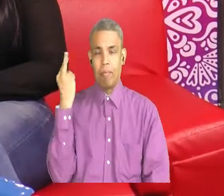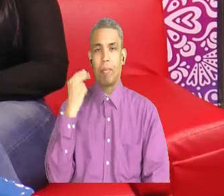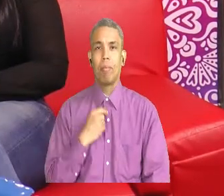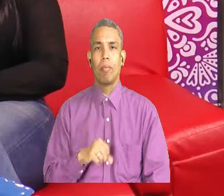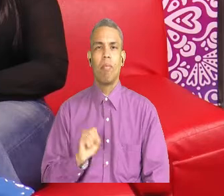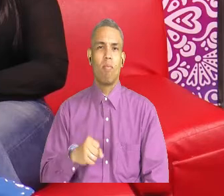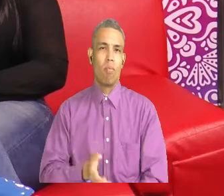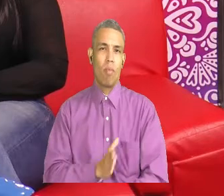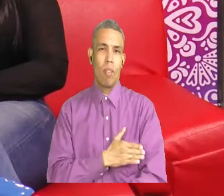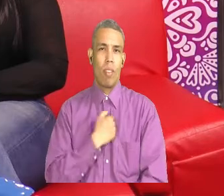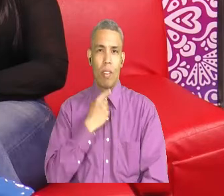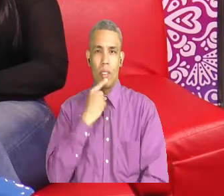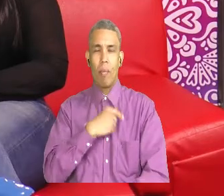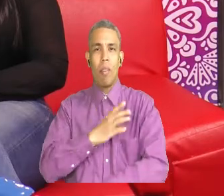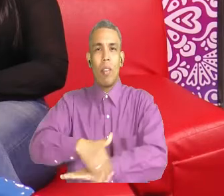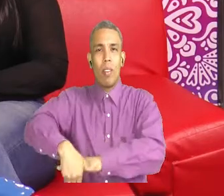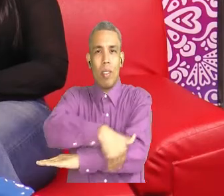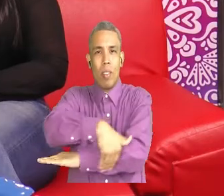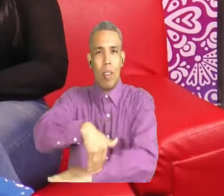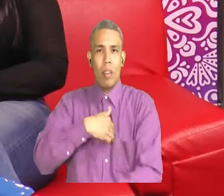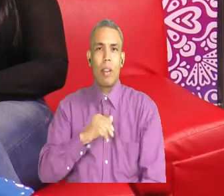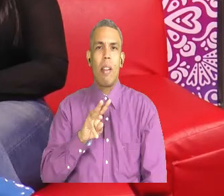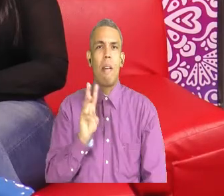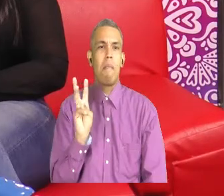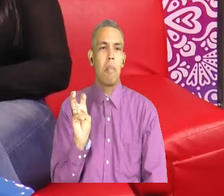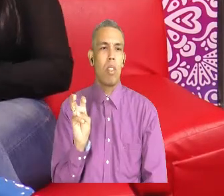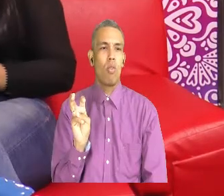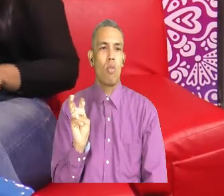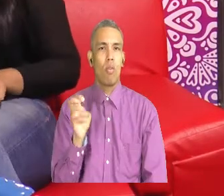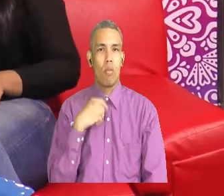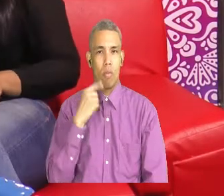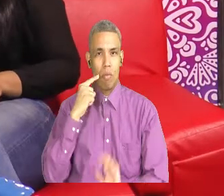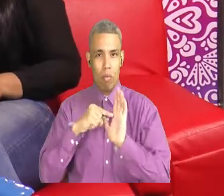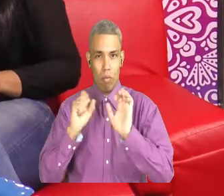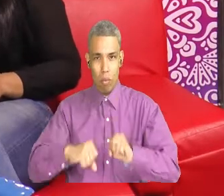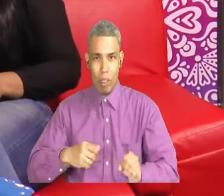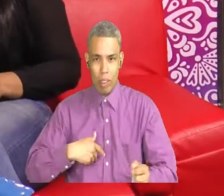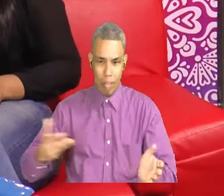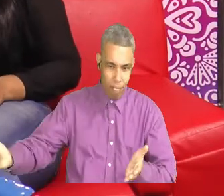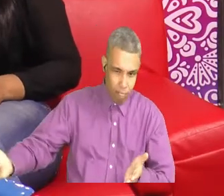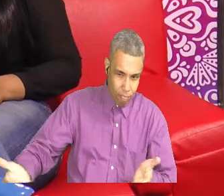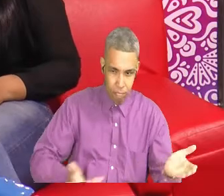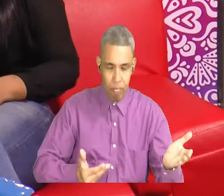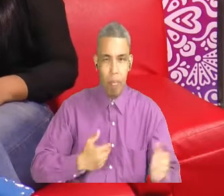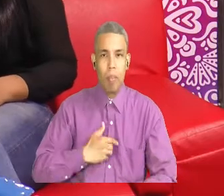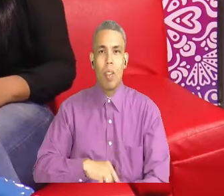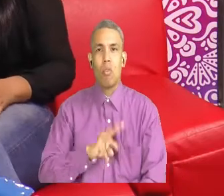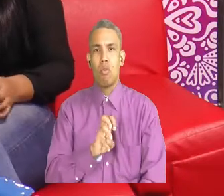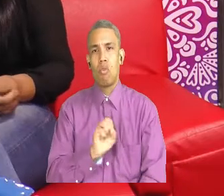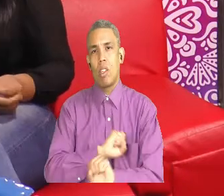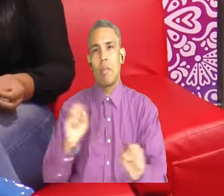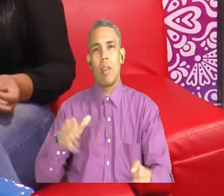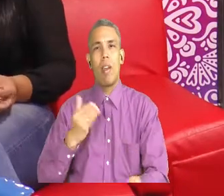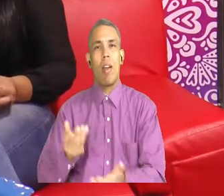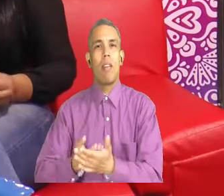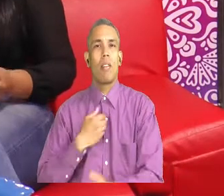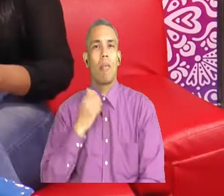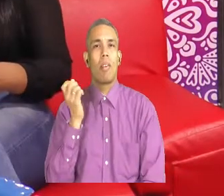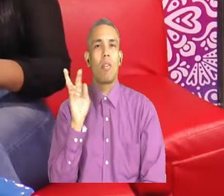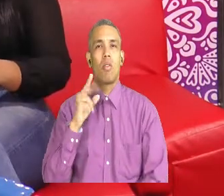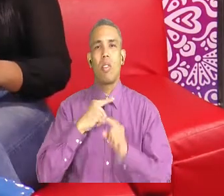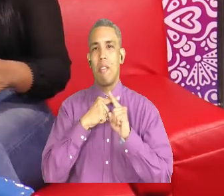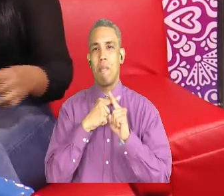carrera 28, número 4812 del barrio Palmira. Las puertas abiertas están desde las 8 de la mañana hasta las 12 y media. Volvemos y